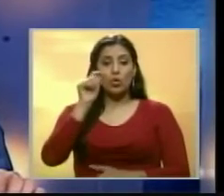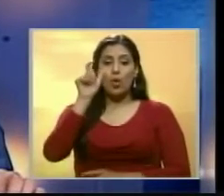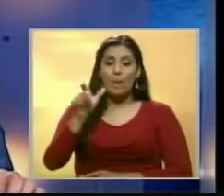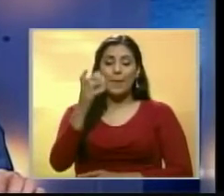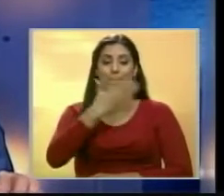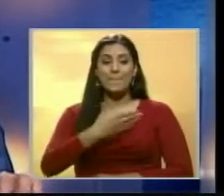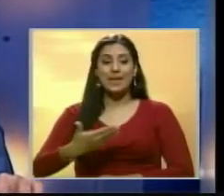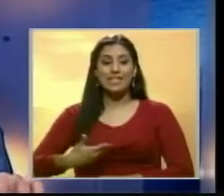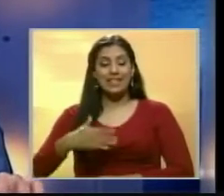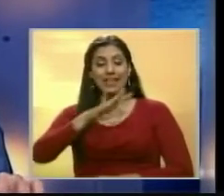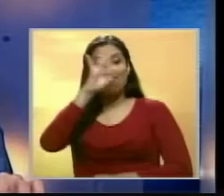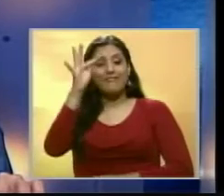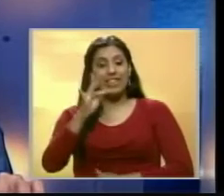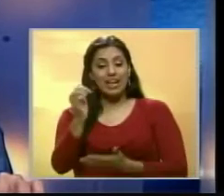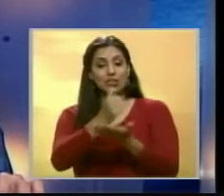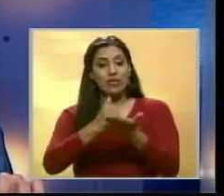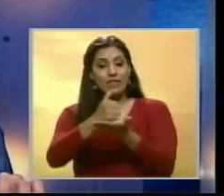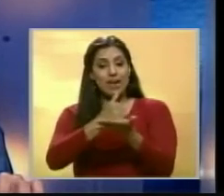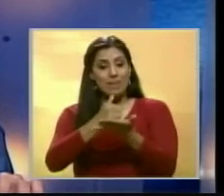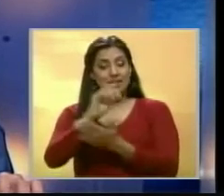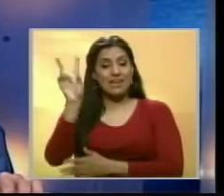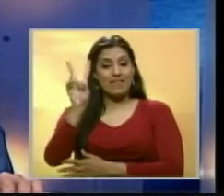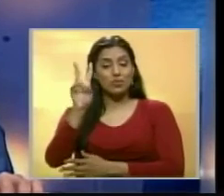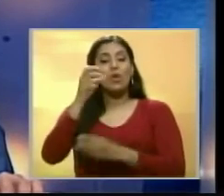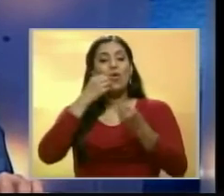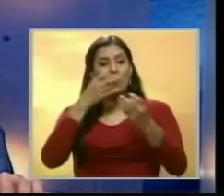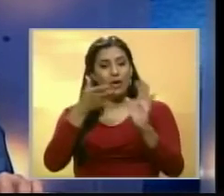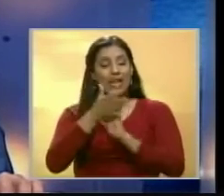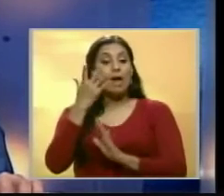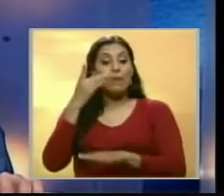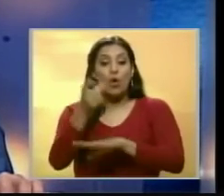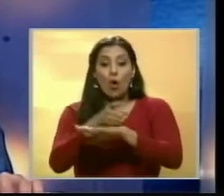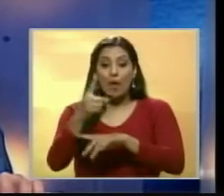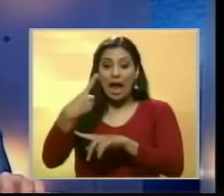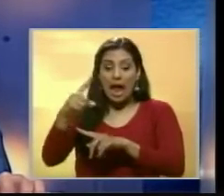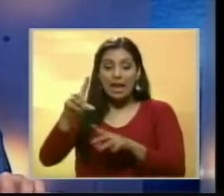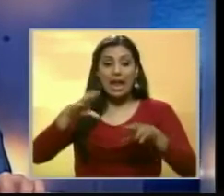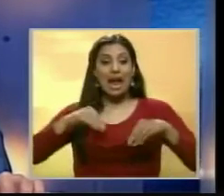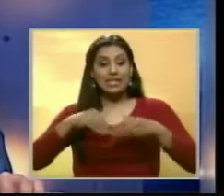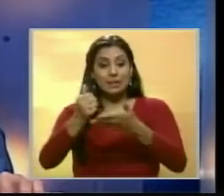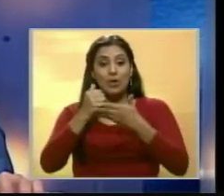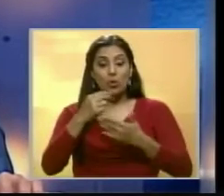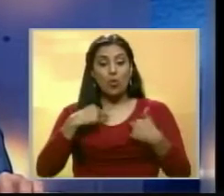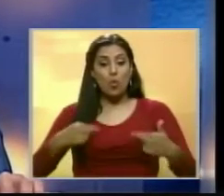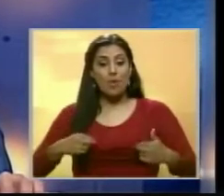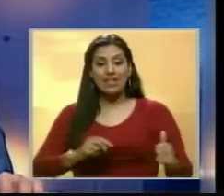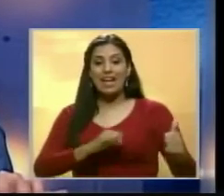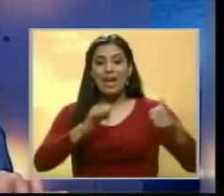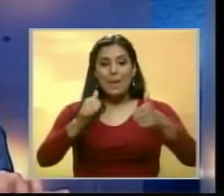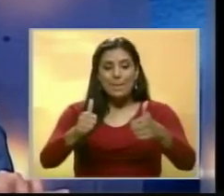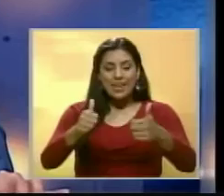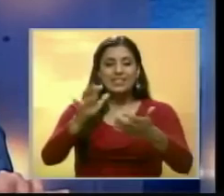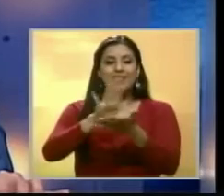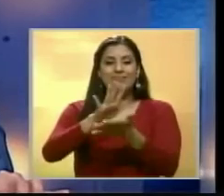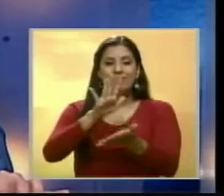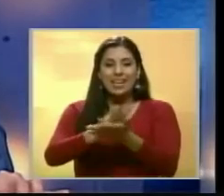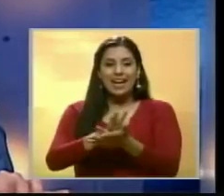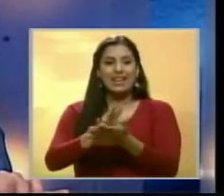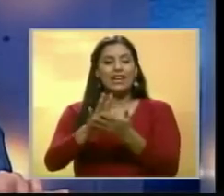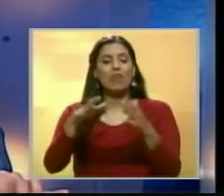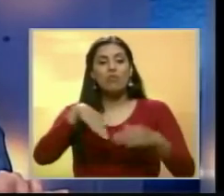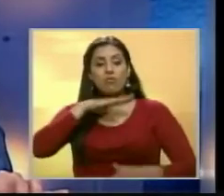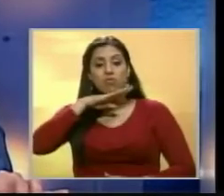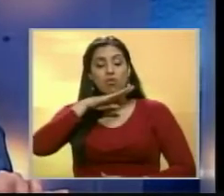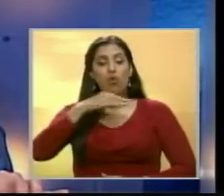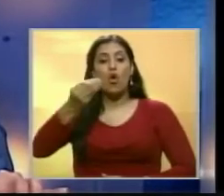Ceballos, presidente de la Federación Farmacéutica Venezolana, afirmó que si el gobierno nacional acepta la ayuda humanitaria, se iniciaría la estabilización del